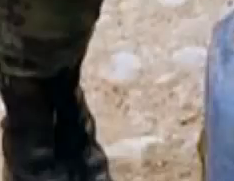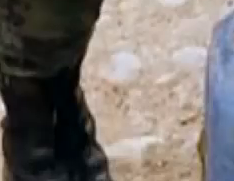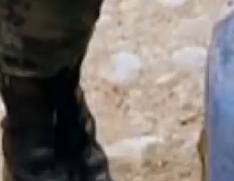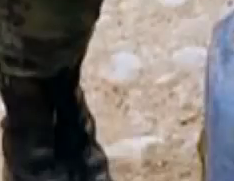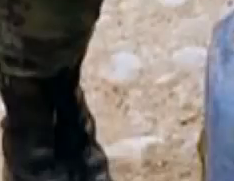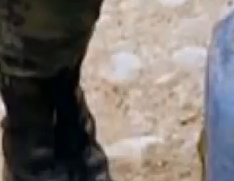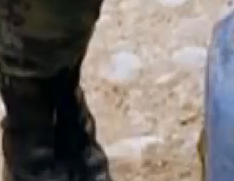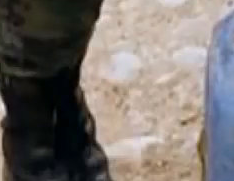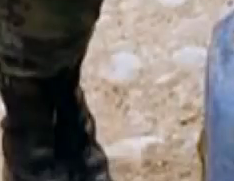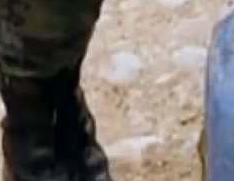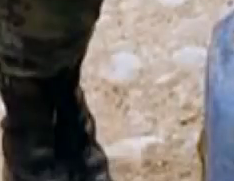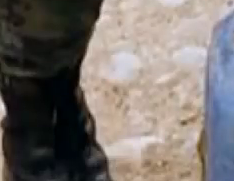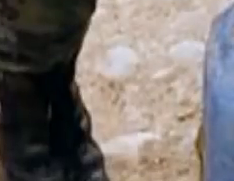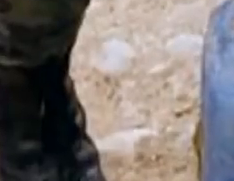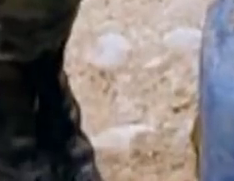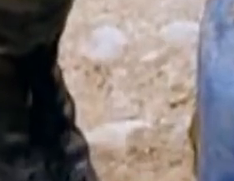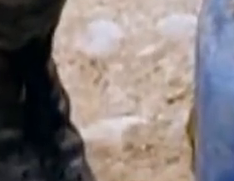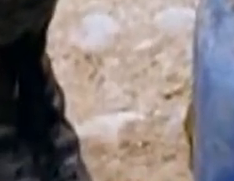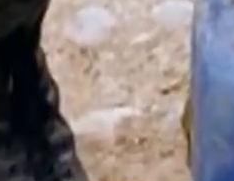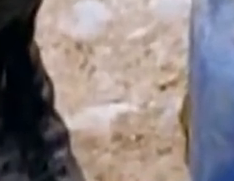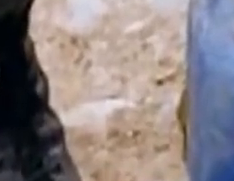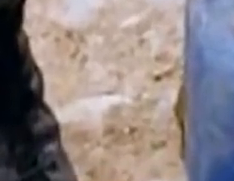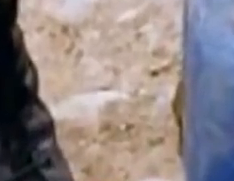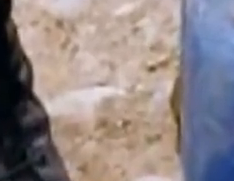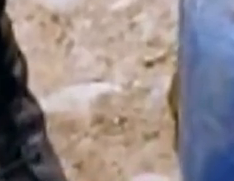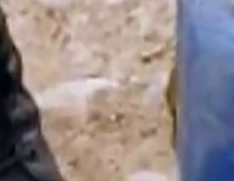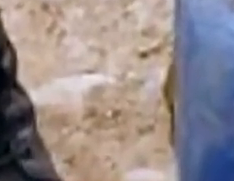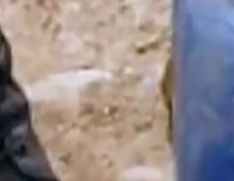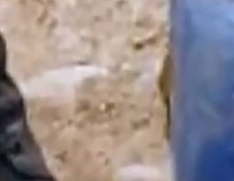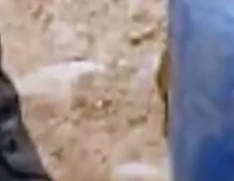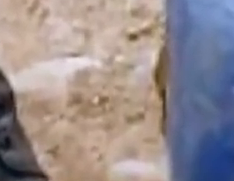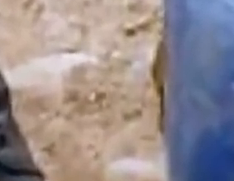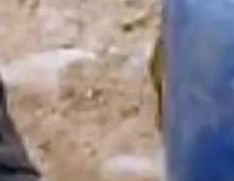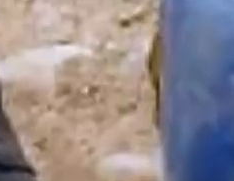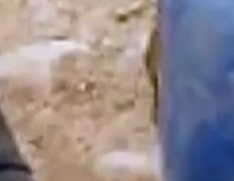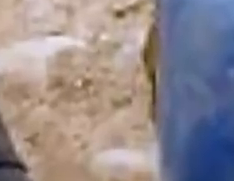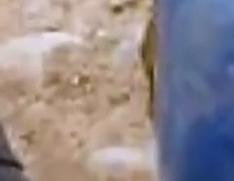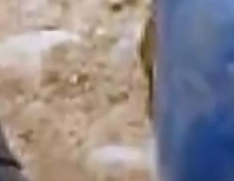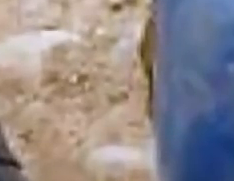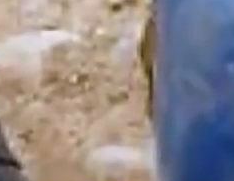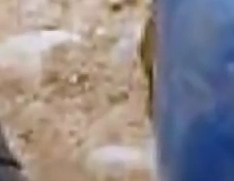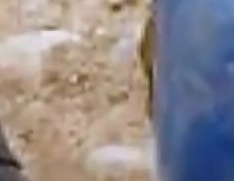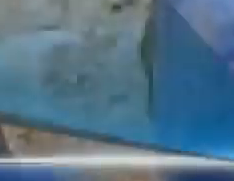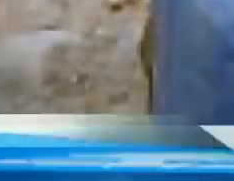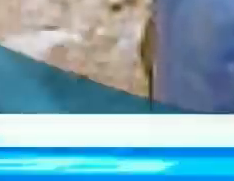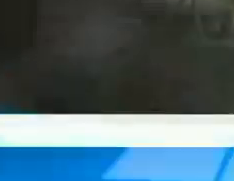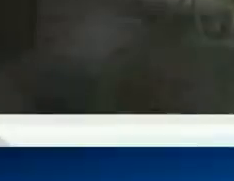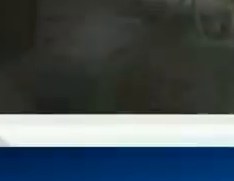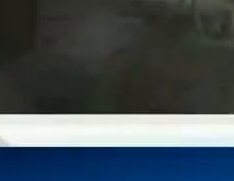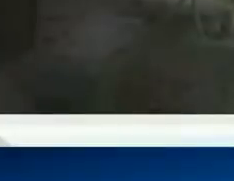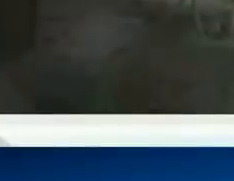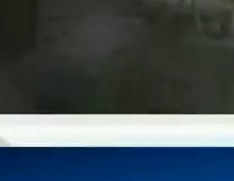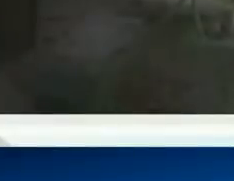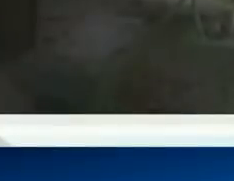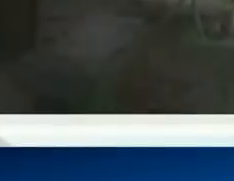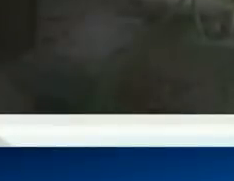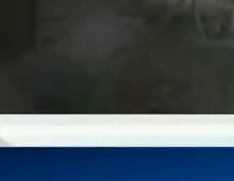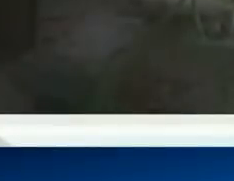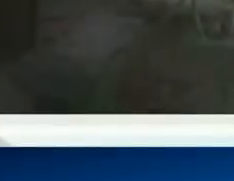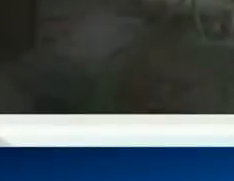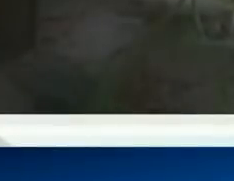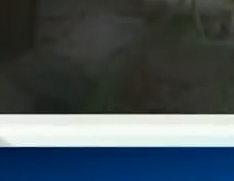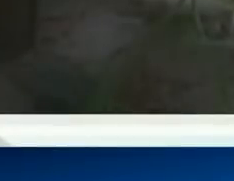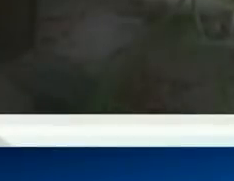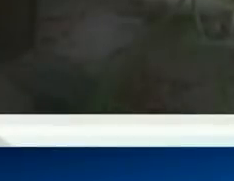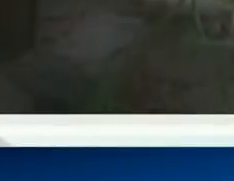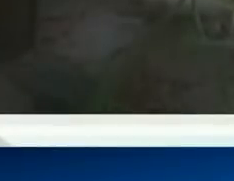El equipo de patrulla ecuatoriano encontró enterrado una caneca en cuyo interior estaba el explosivo listo para ser activado. La bomba de fabricación casera